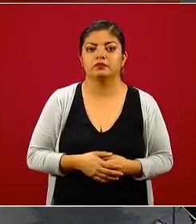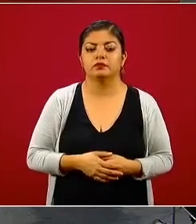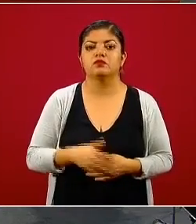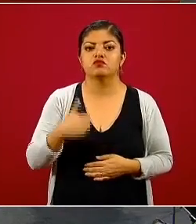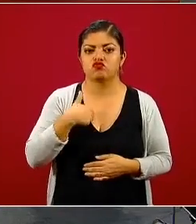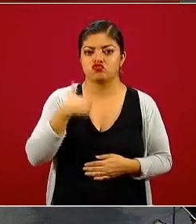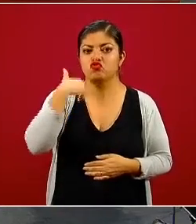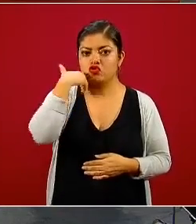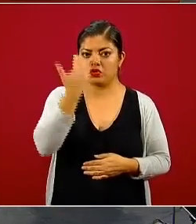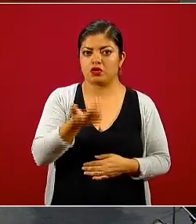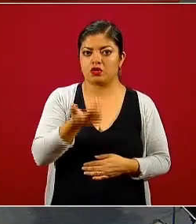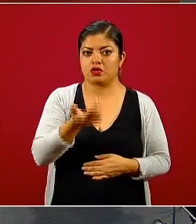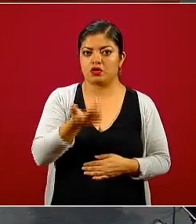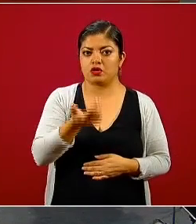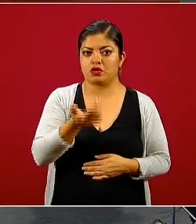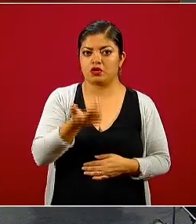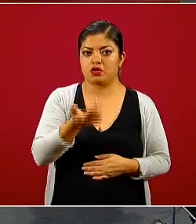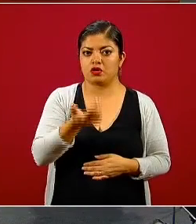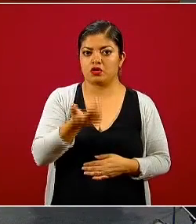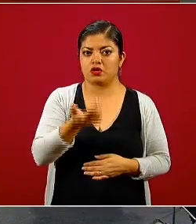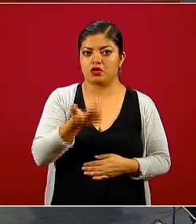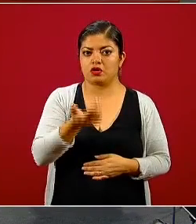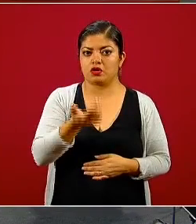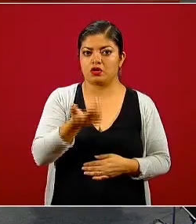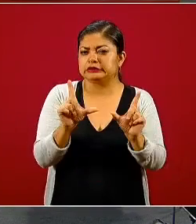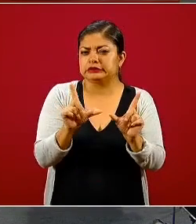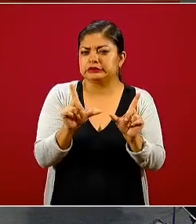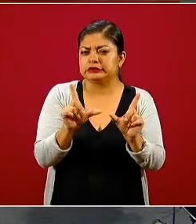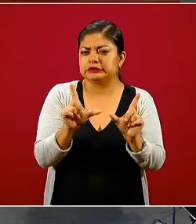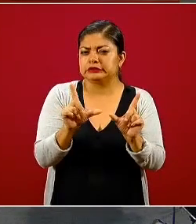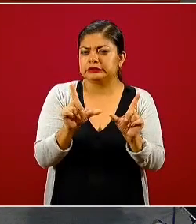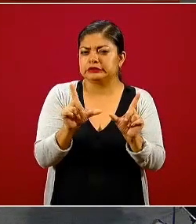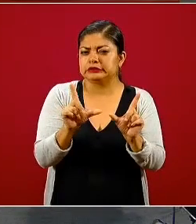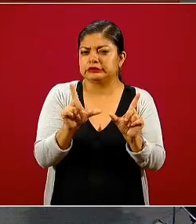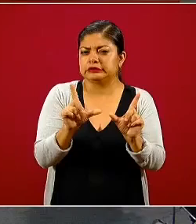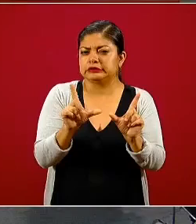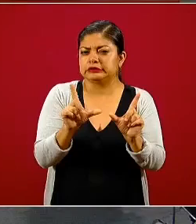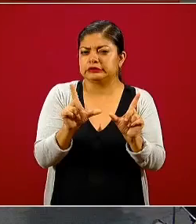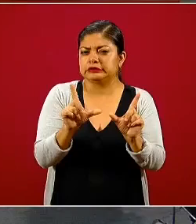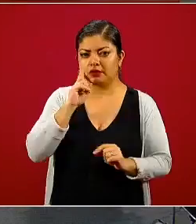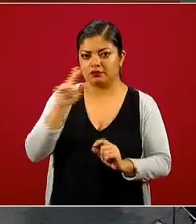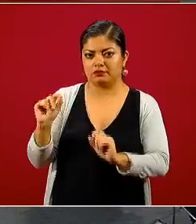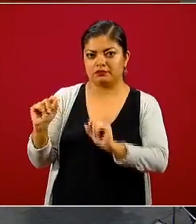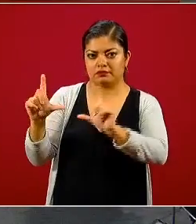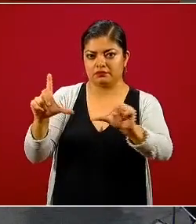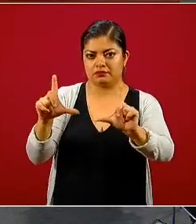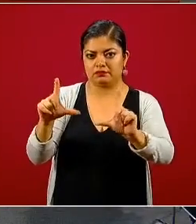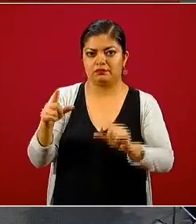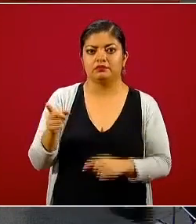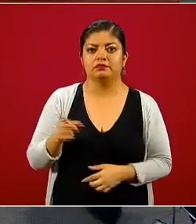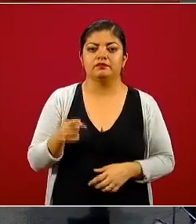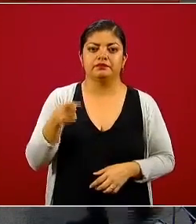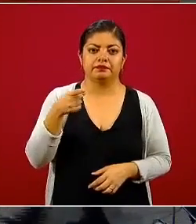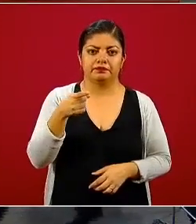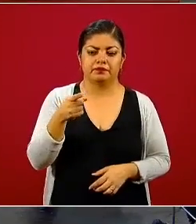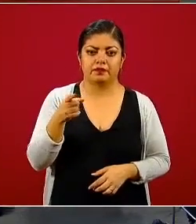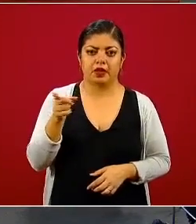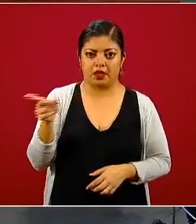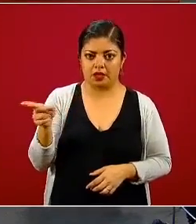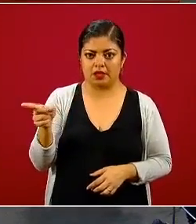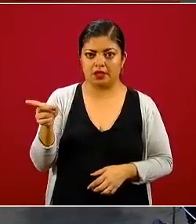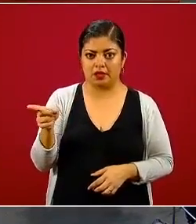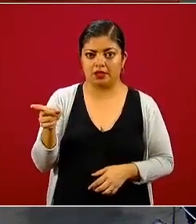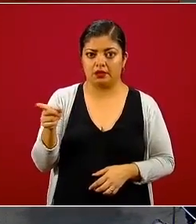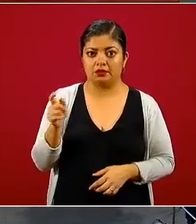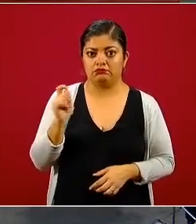Yo quisiera hoy comentar con ustedes solamente una imagen, una gráfica que es parte de algo que ya